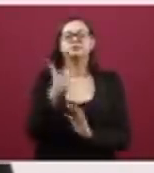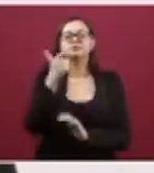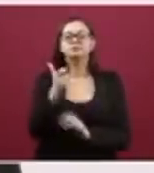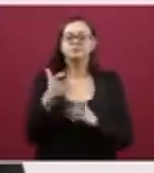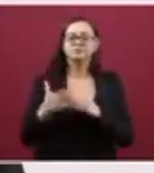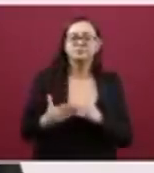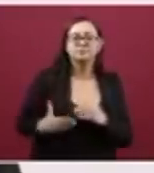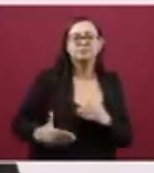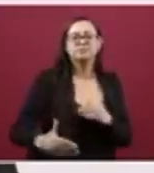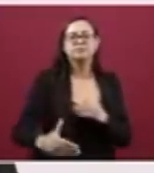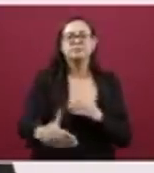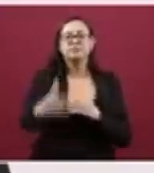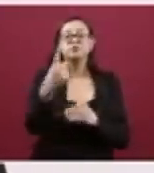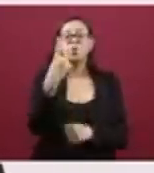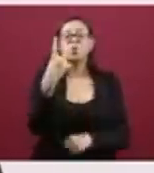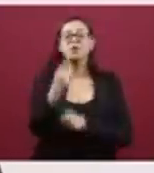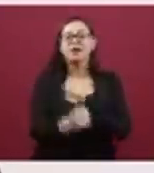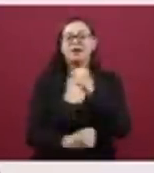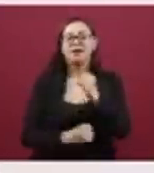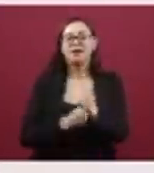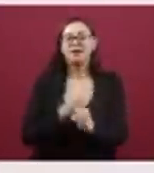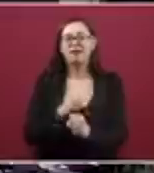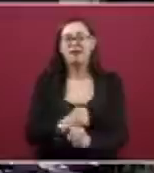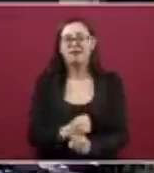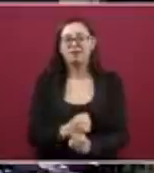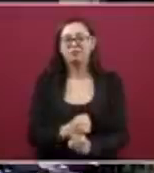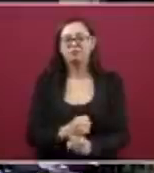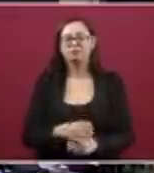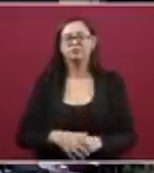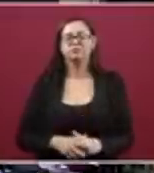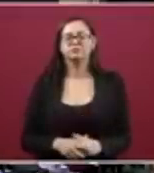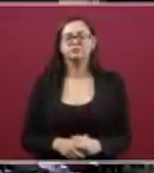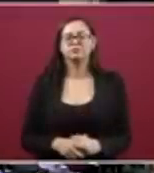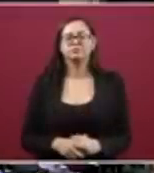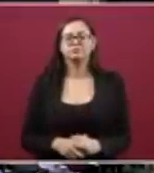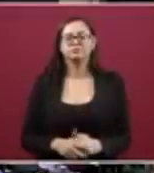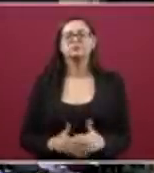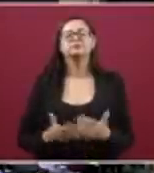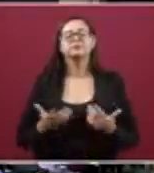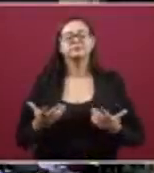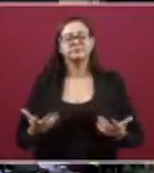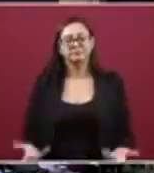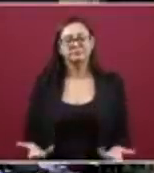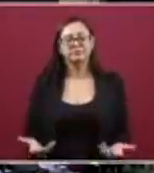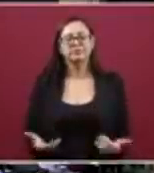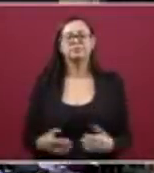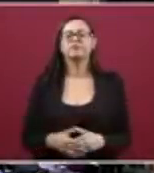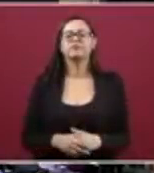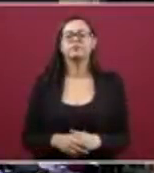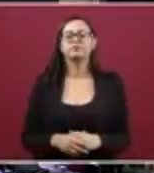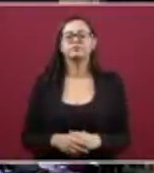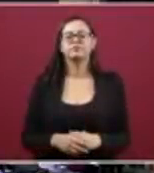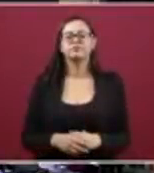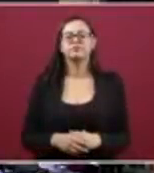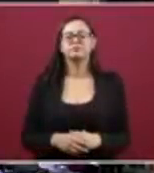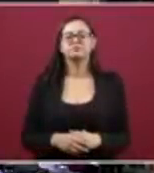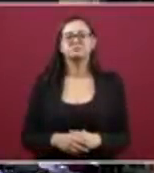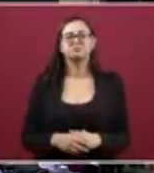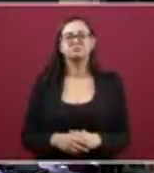durante el presente año. Por eso, no tendremos